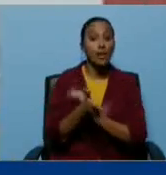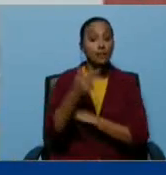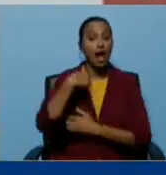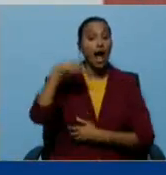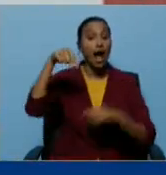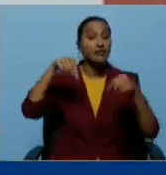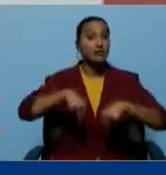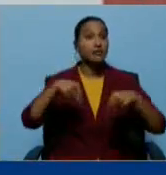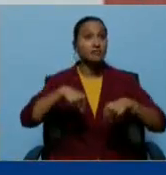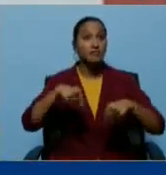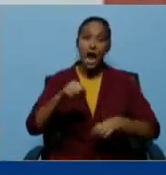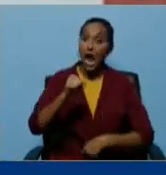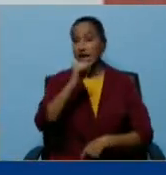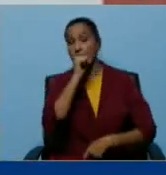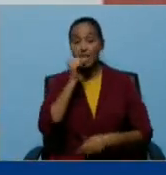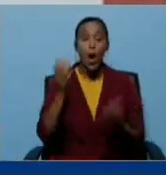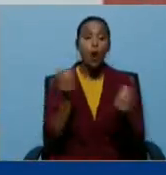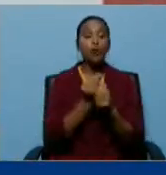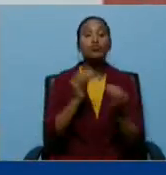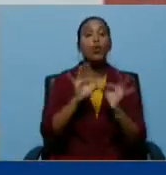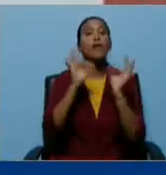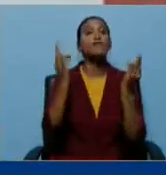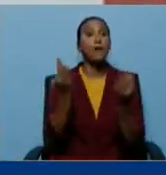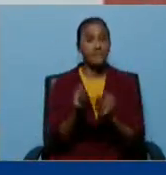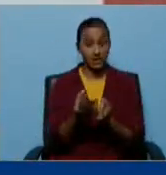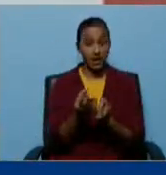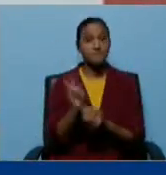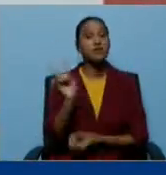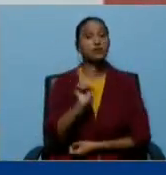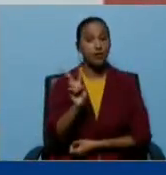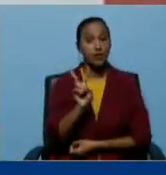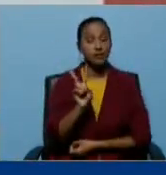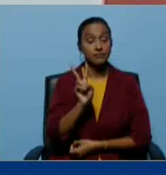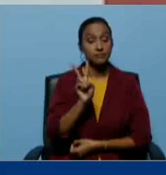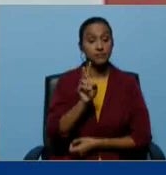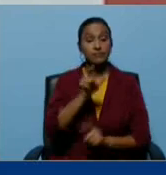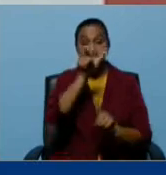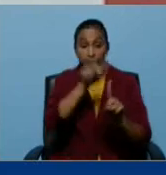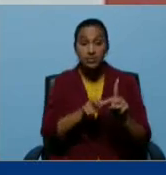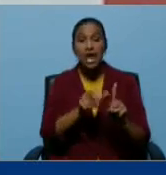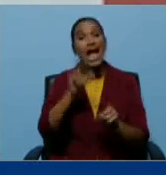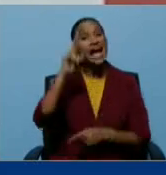Venezuela. Es mi reflexión que le hago a esos influencers y a esos artistas,